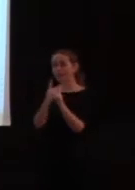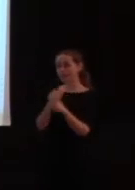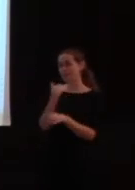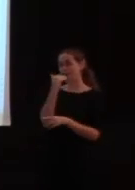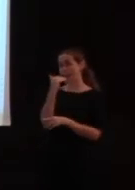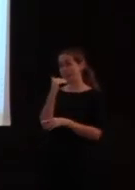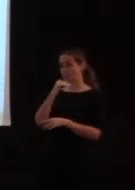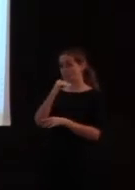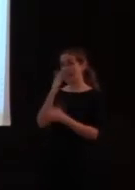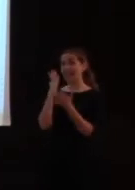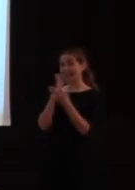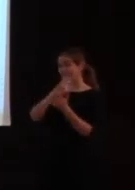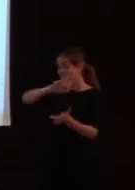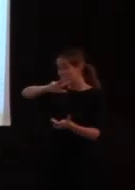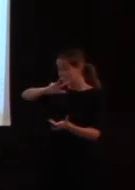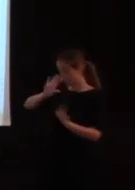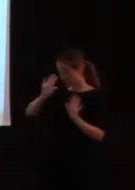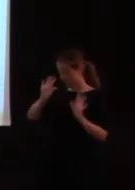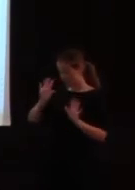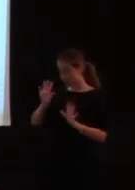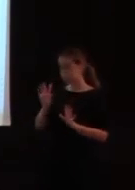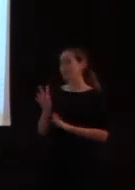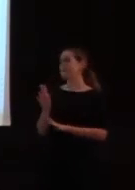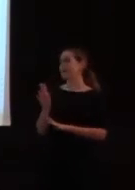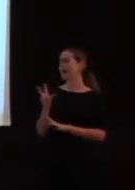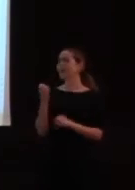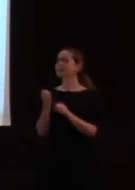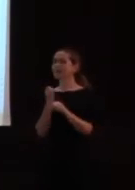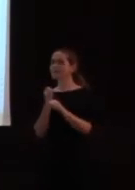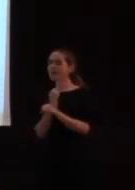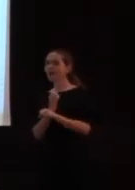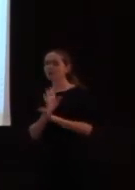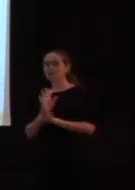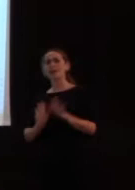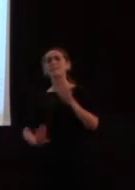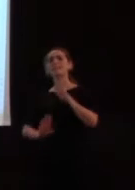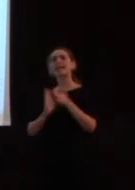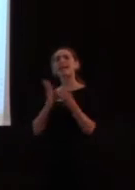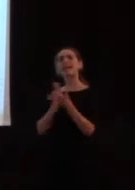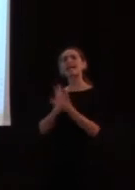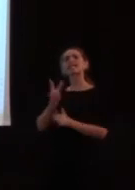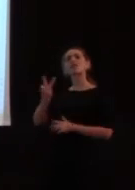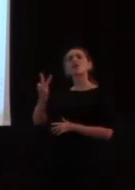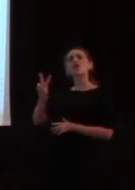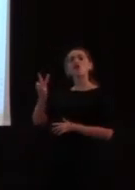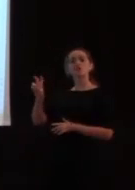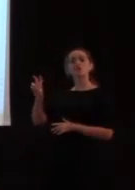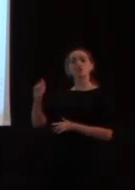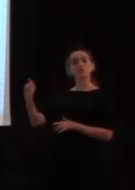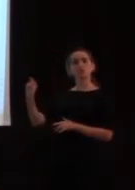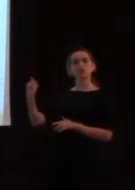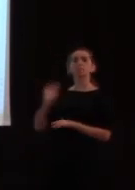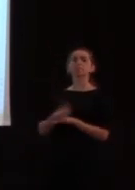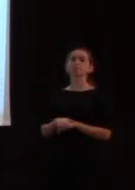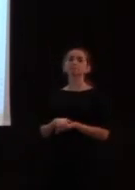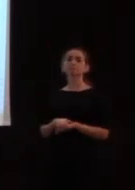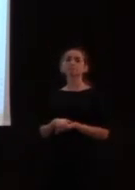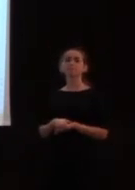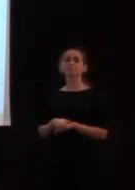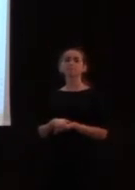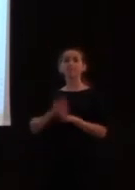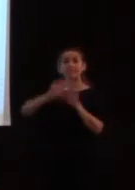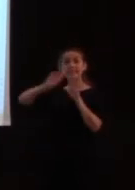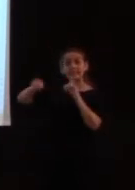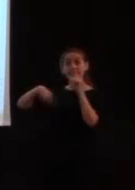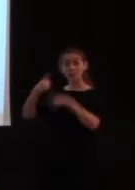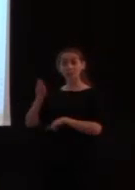sociales, de dos, como queréis, y para. Entonces deja dos minutos, todos hablan, bla, bla, bla, hablan, y al cabo de dos minutos, él pregunta, por